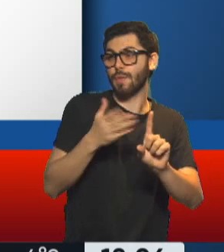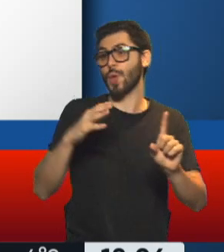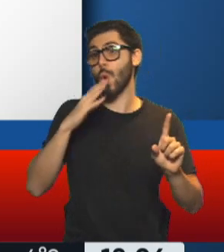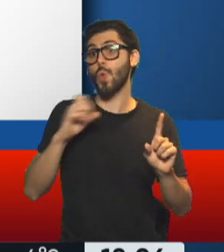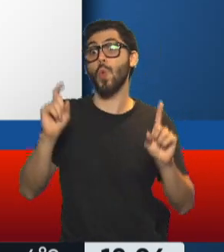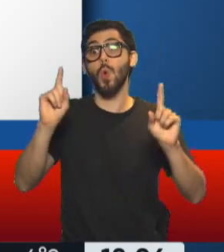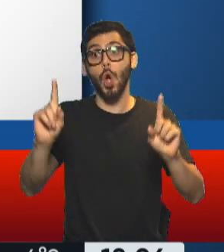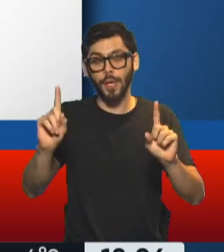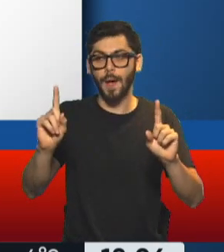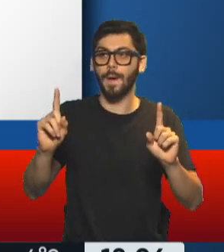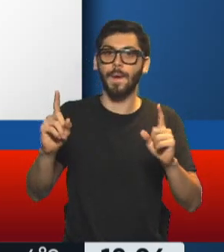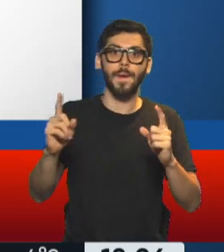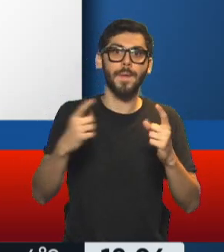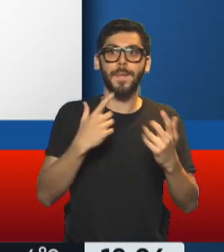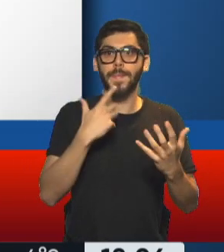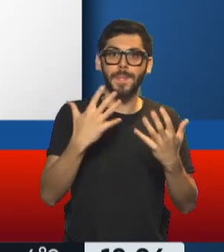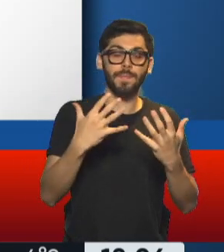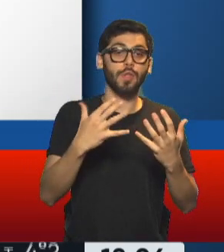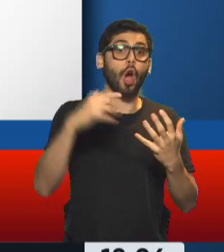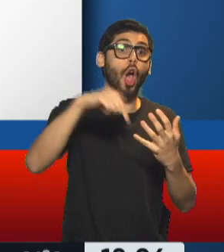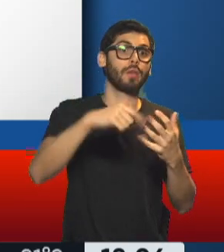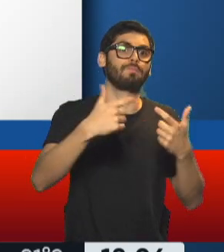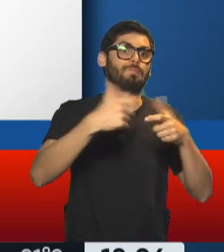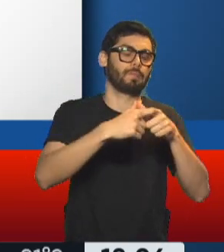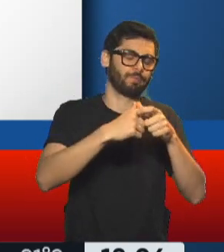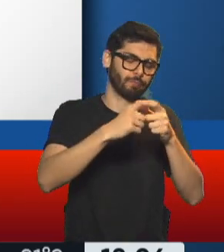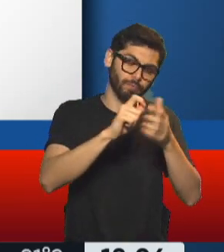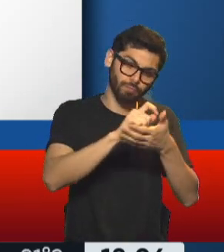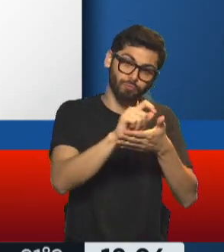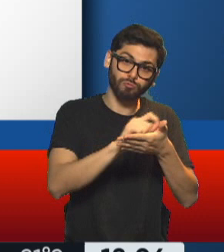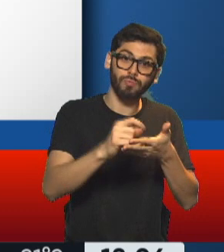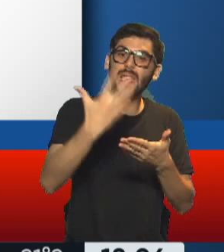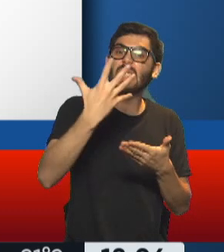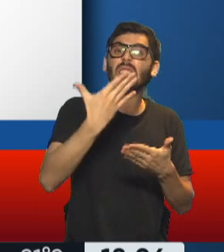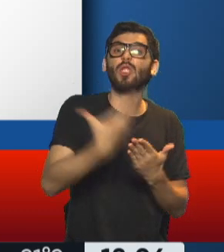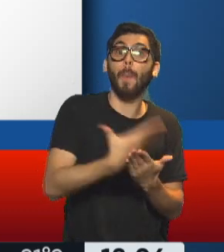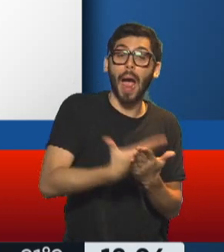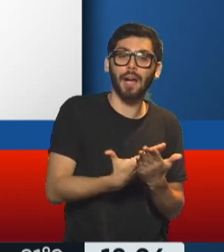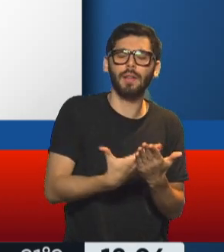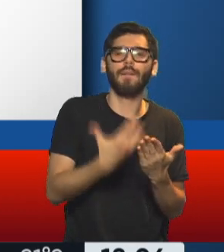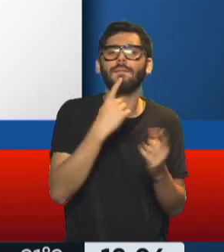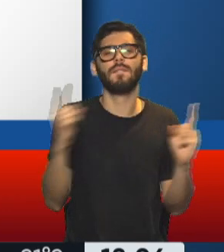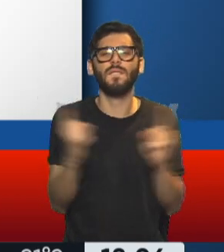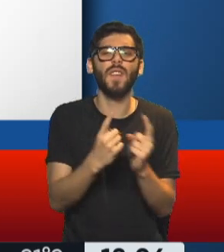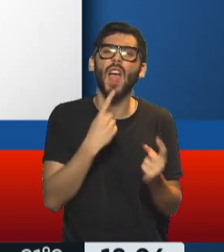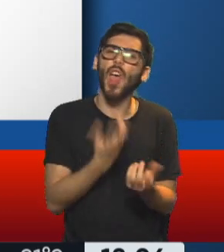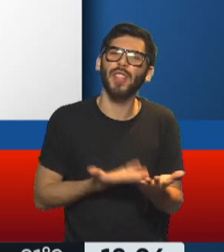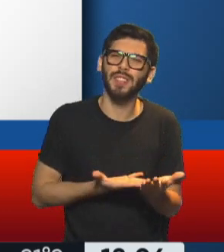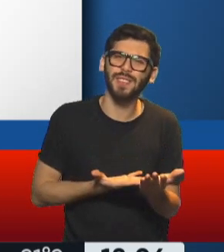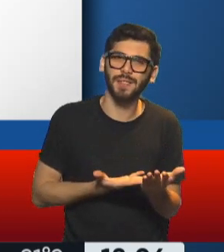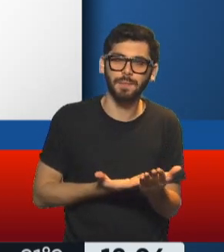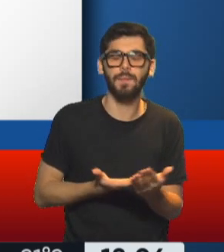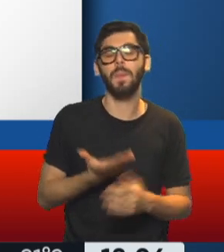la cúpula de la Liga y establece este comunicado de 5 páginas que, a resumidas cuentas, ¿qué es lo que expresa, Pablo? Bueno,